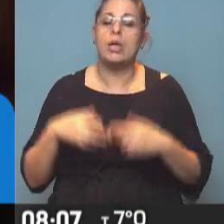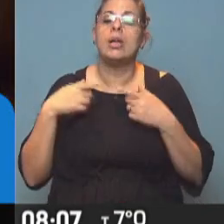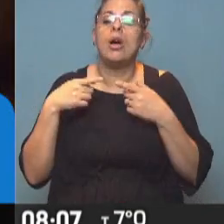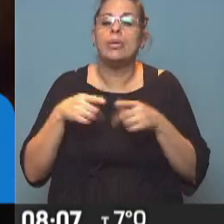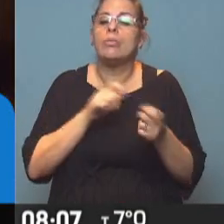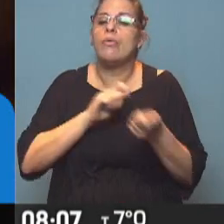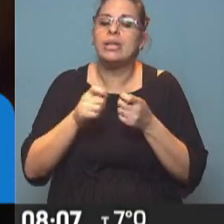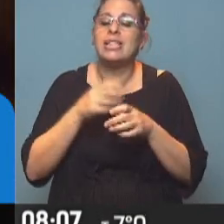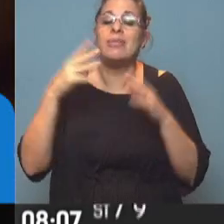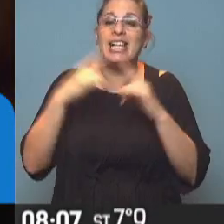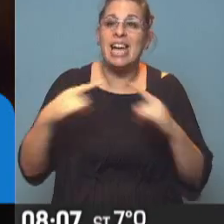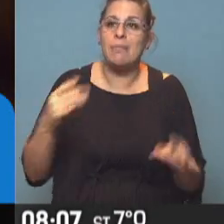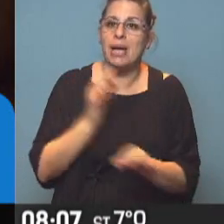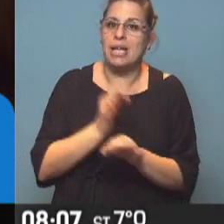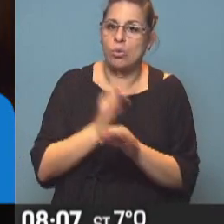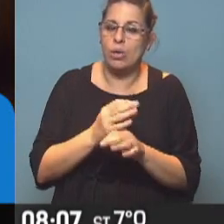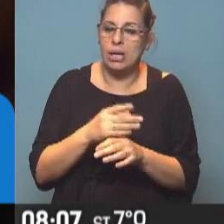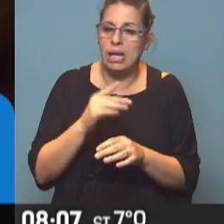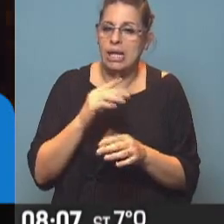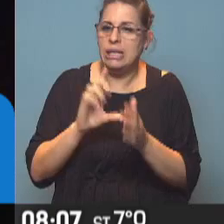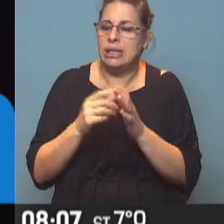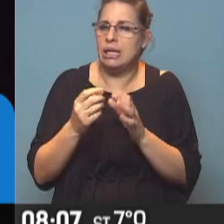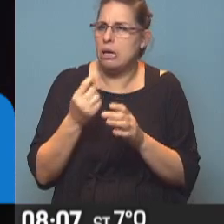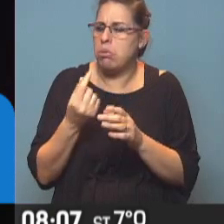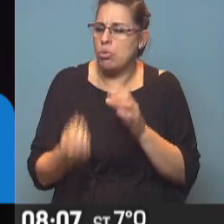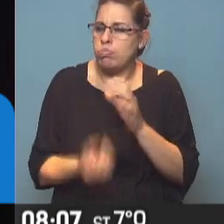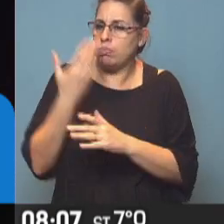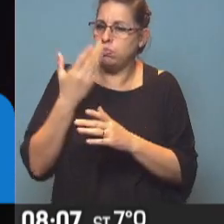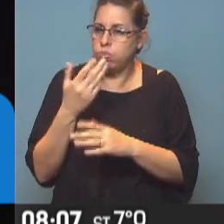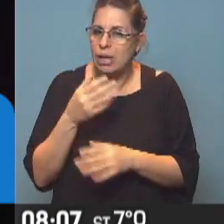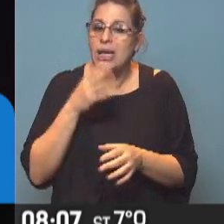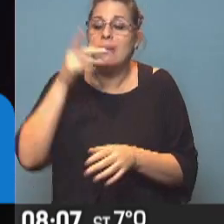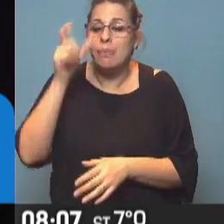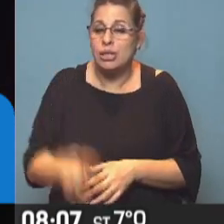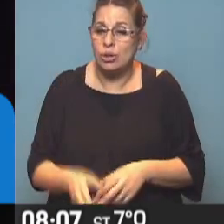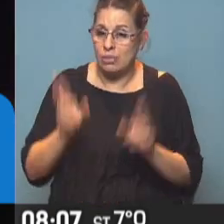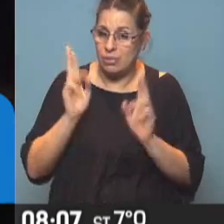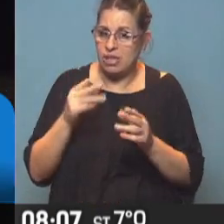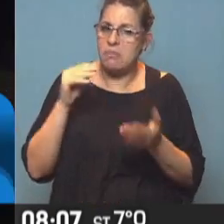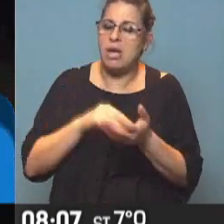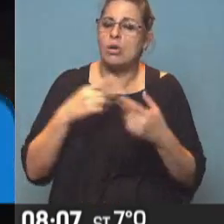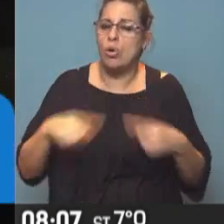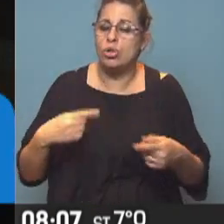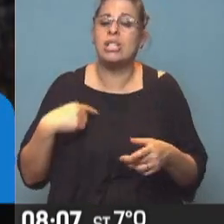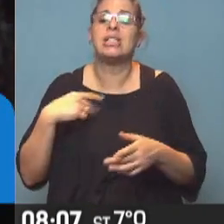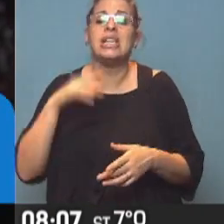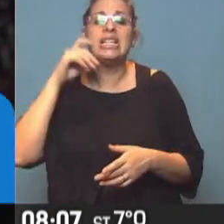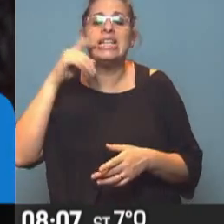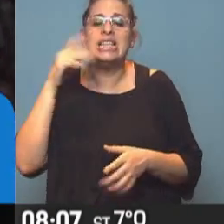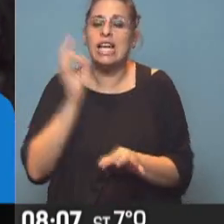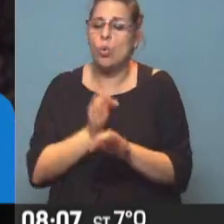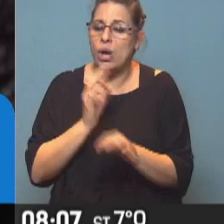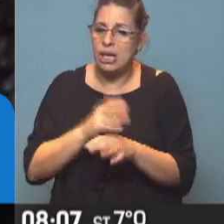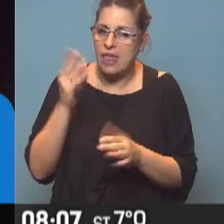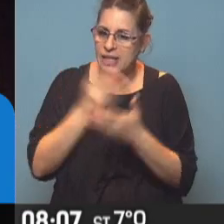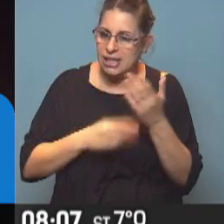Una carpa escuela se crea en pocas horas con enseñante especializado, con kits escolares que son diseñados principalmente